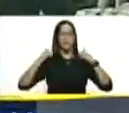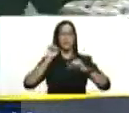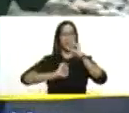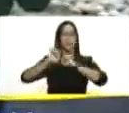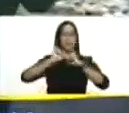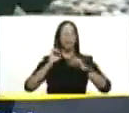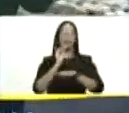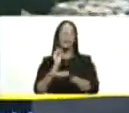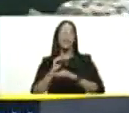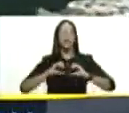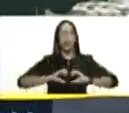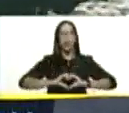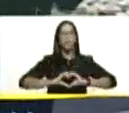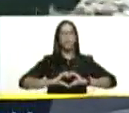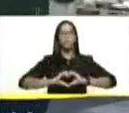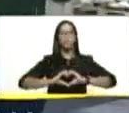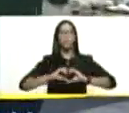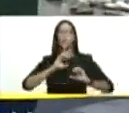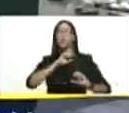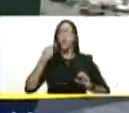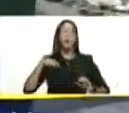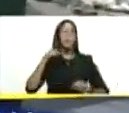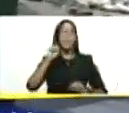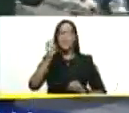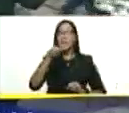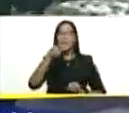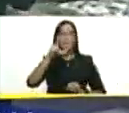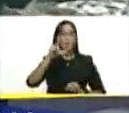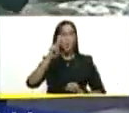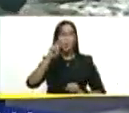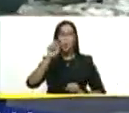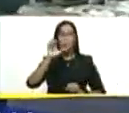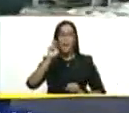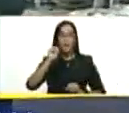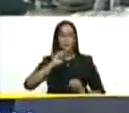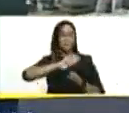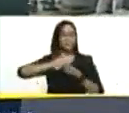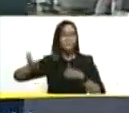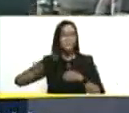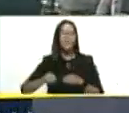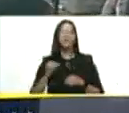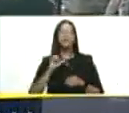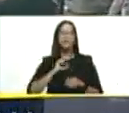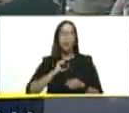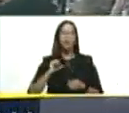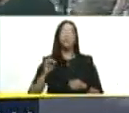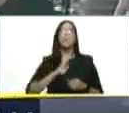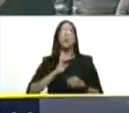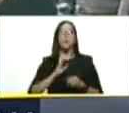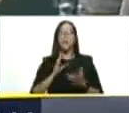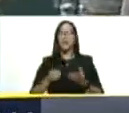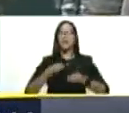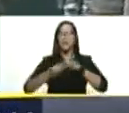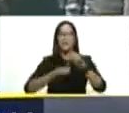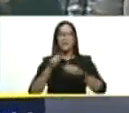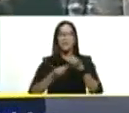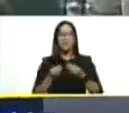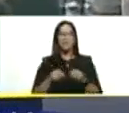corazón, no contiene gluten, presidente, son instantáneos y además son producidos con materias primas nacionales.